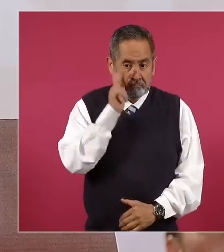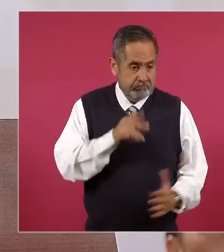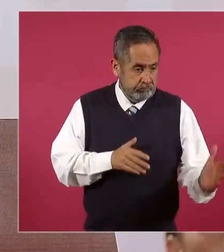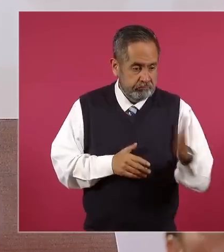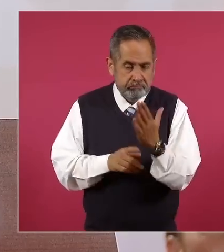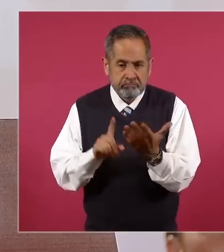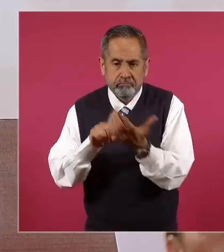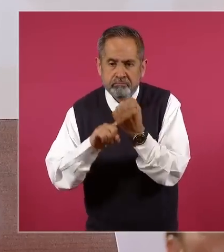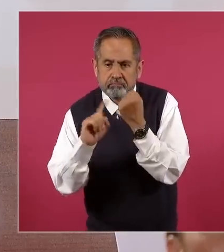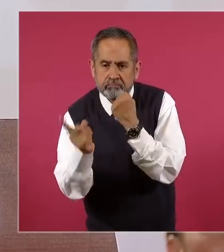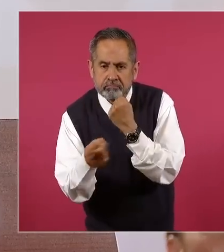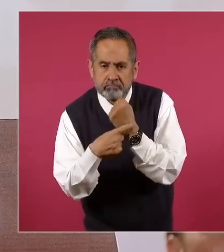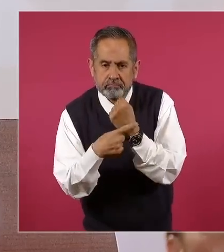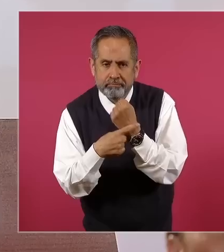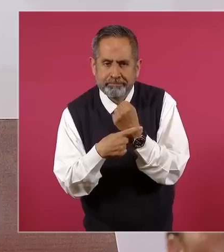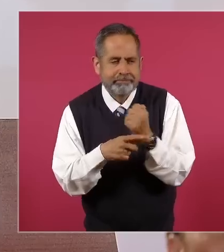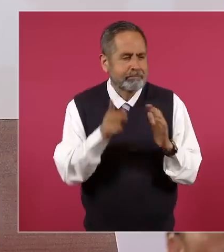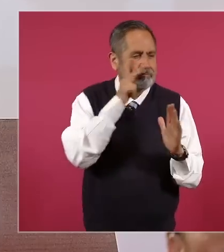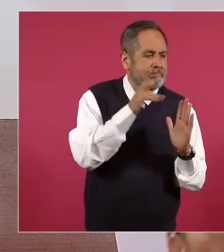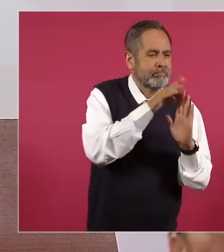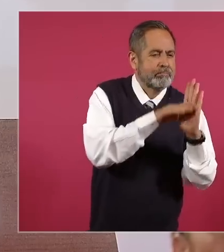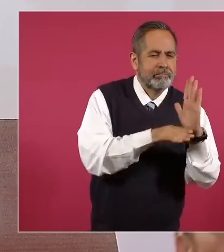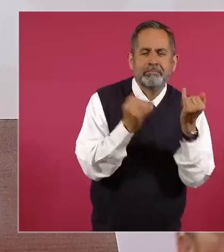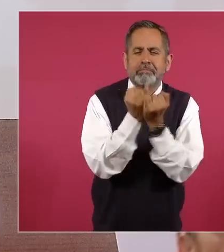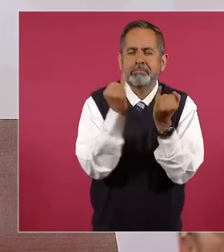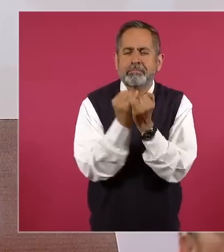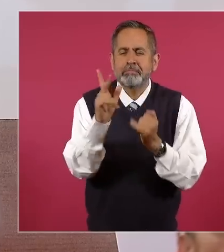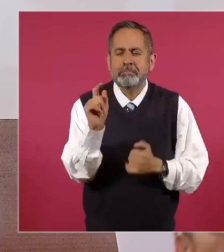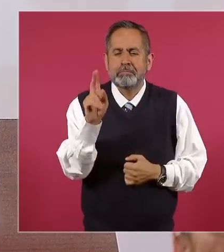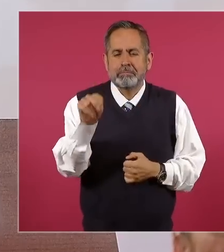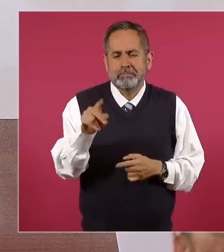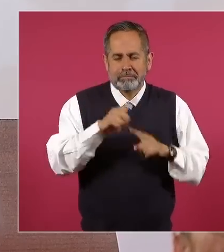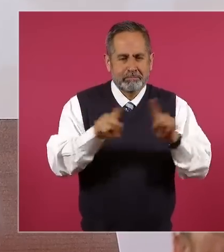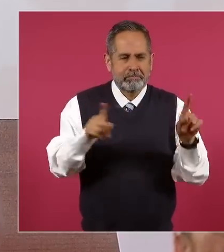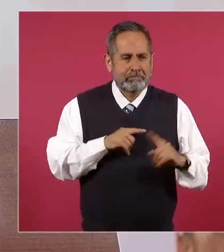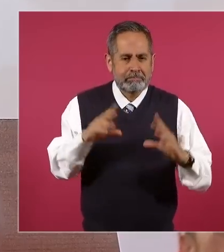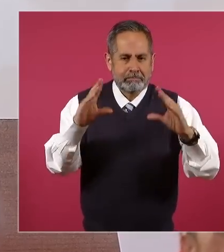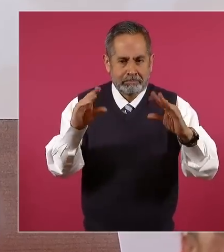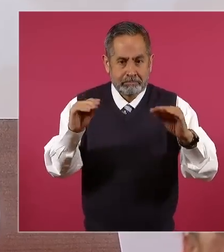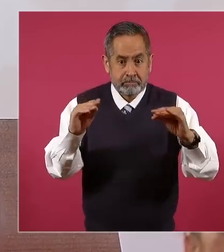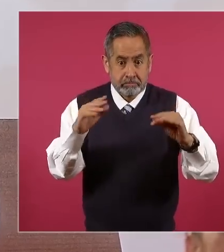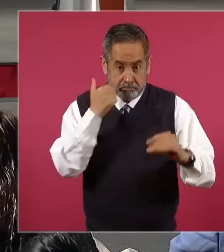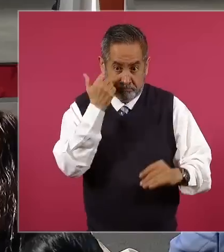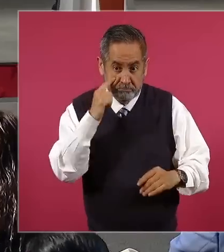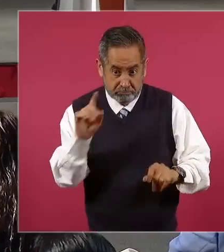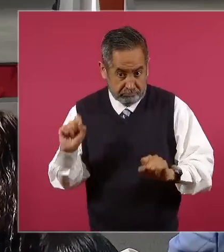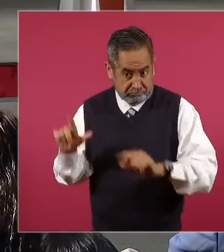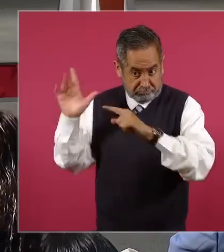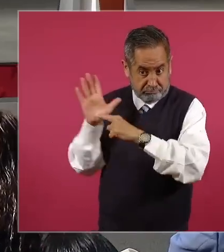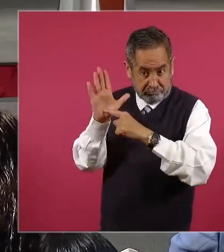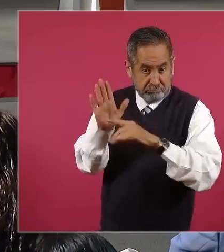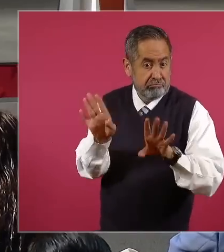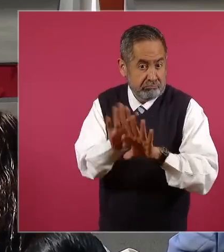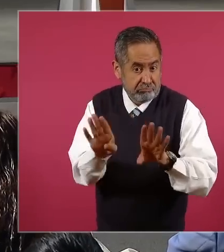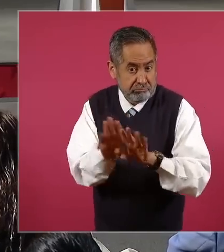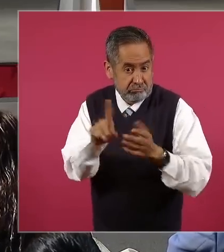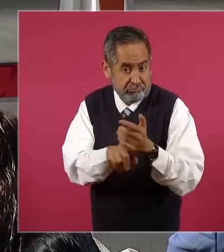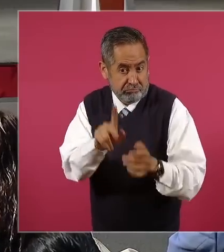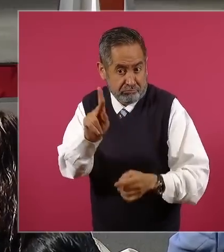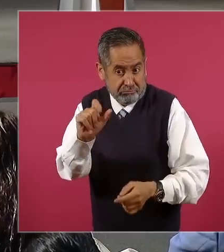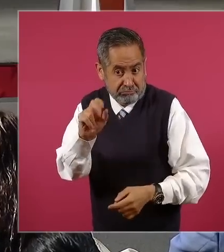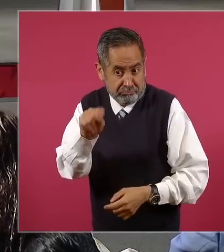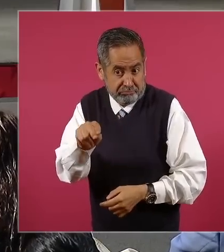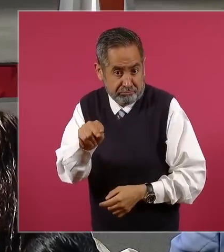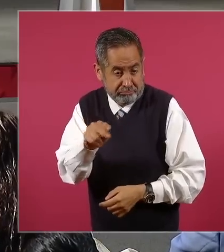incluso no escrito, no como los que hace el PAN. ¿Quiere que le ponga yo